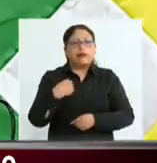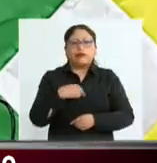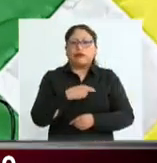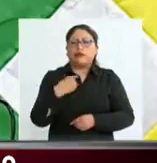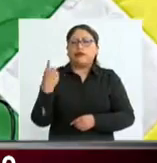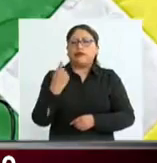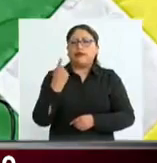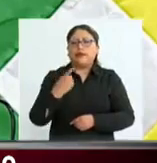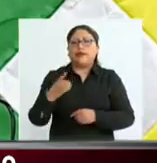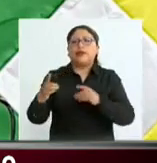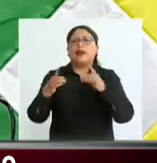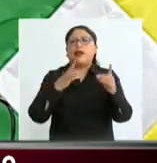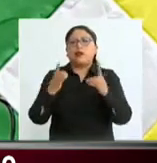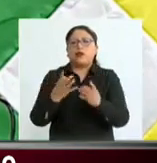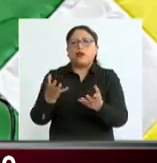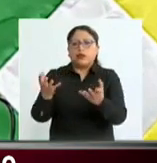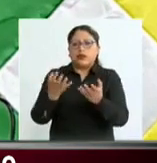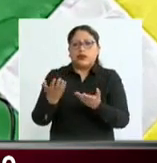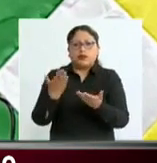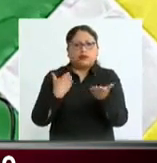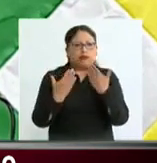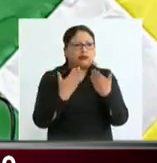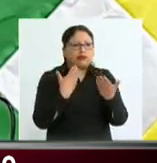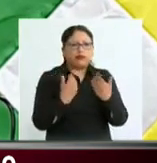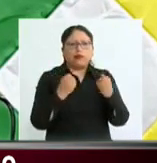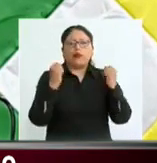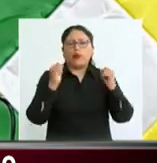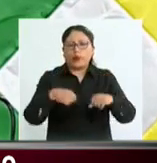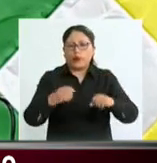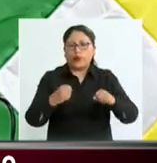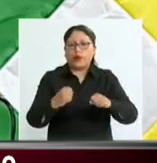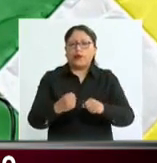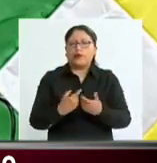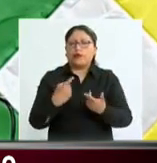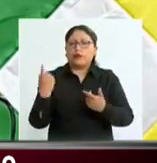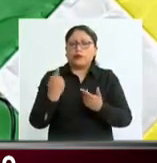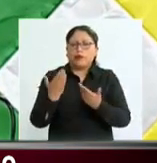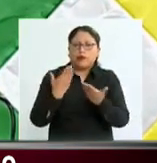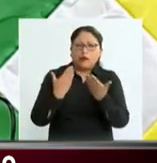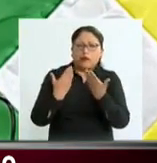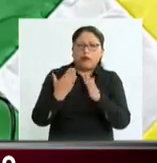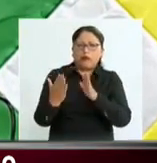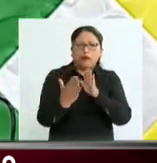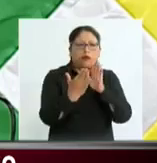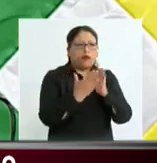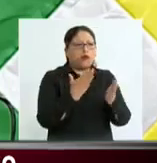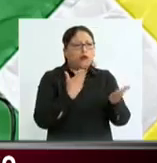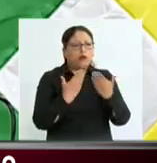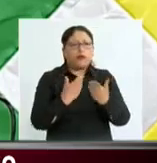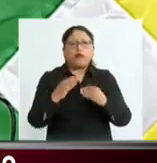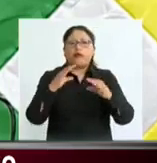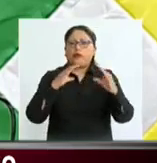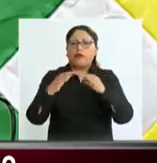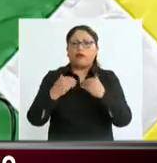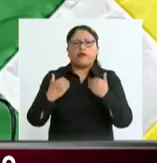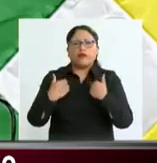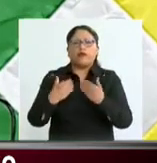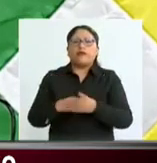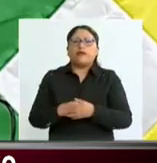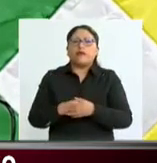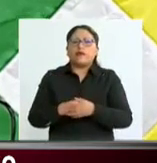al diálogo. Sepa que nos hemos estado reuniendo y hemos estado en constante comunicación con